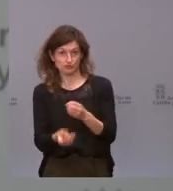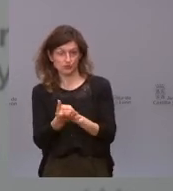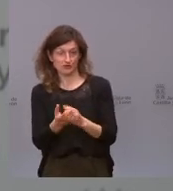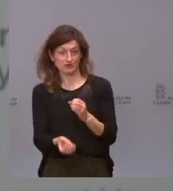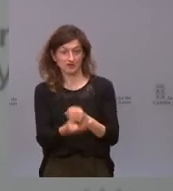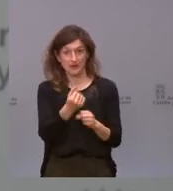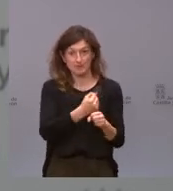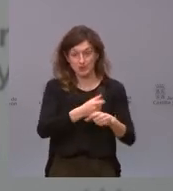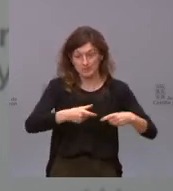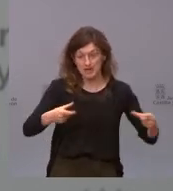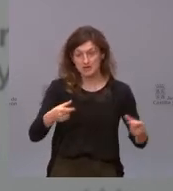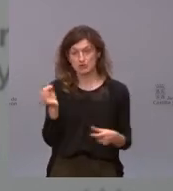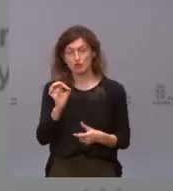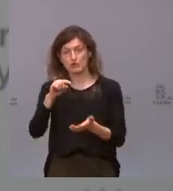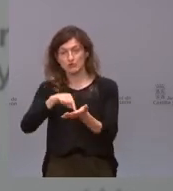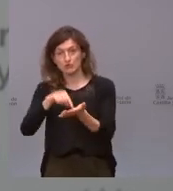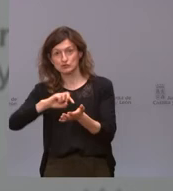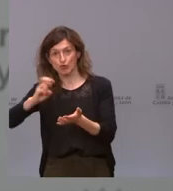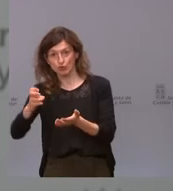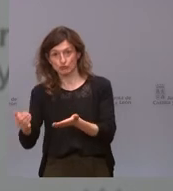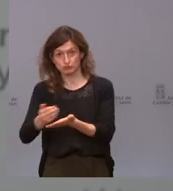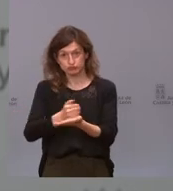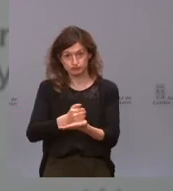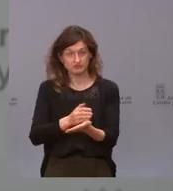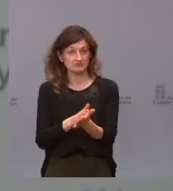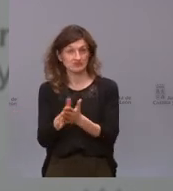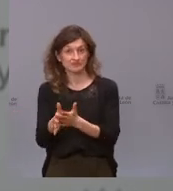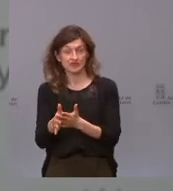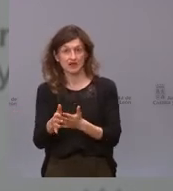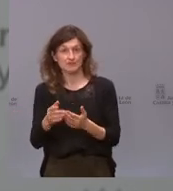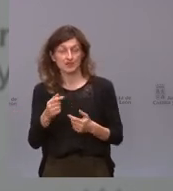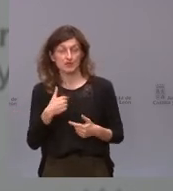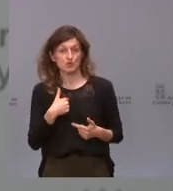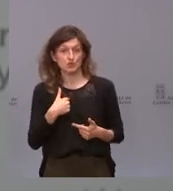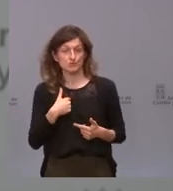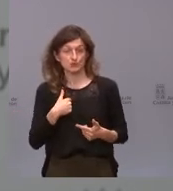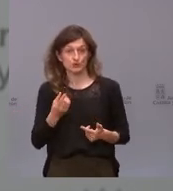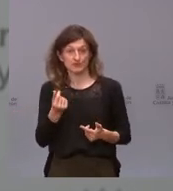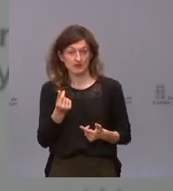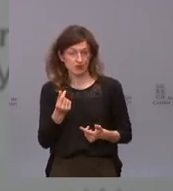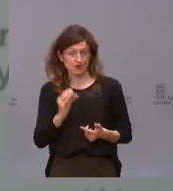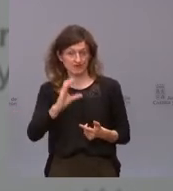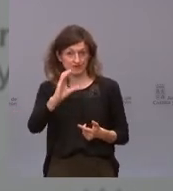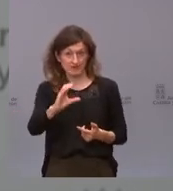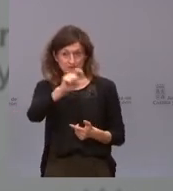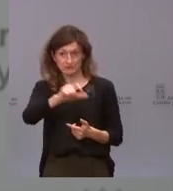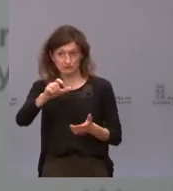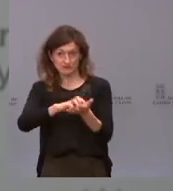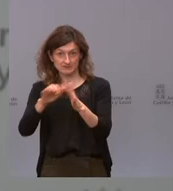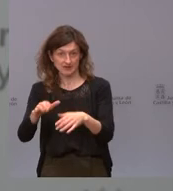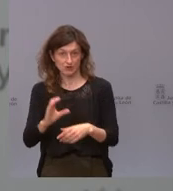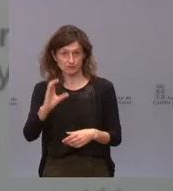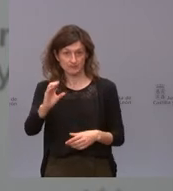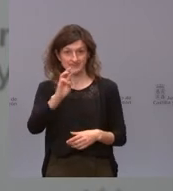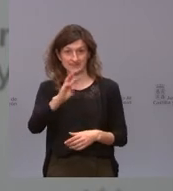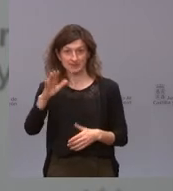van a permitir contribuir por otros impuestos y por tanto una cosa es la cantidad que nosotros ponemos en el bolsillo de las personas de castilla y león' esos